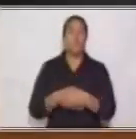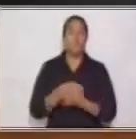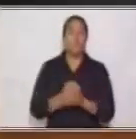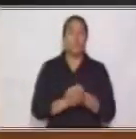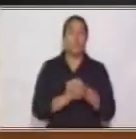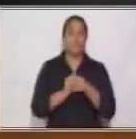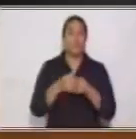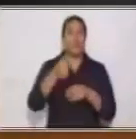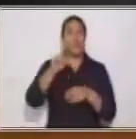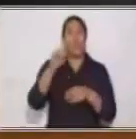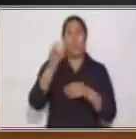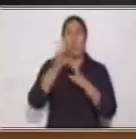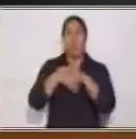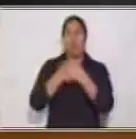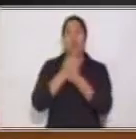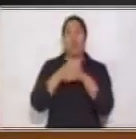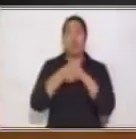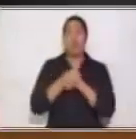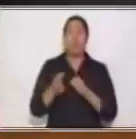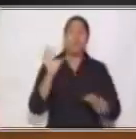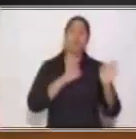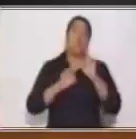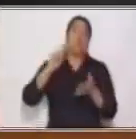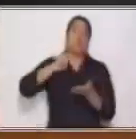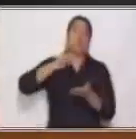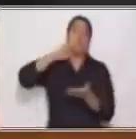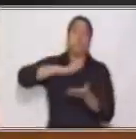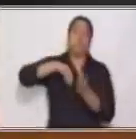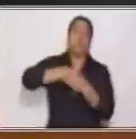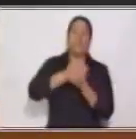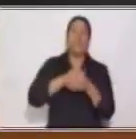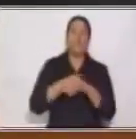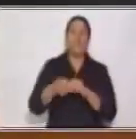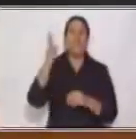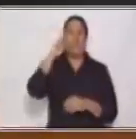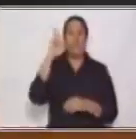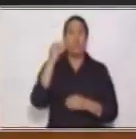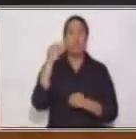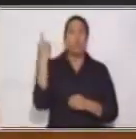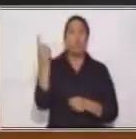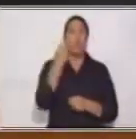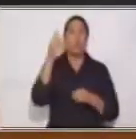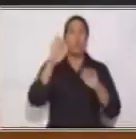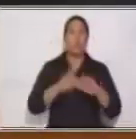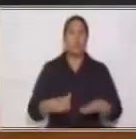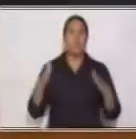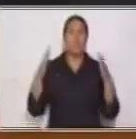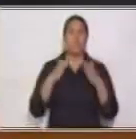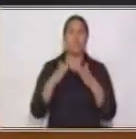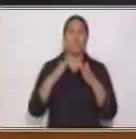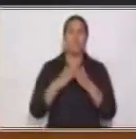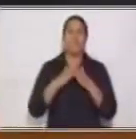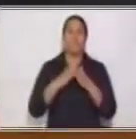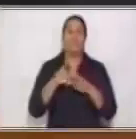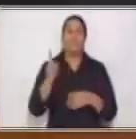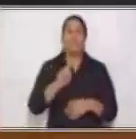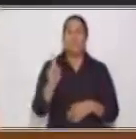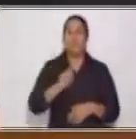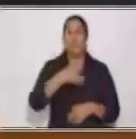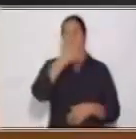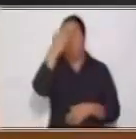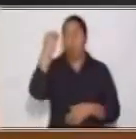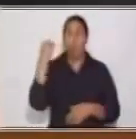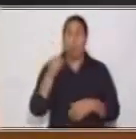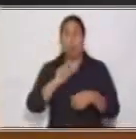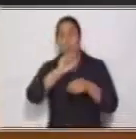manos con agua y jabón o utilizar gel. Recuerda que es muy importante quedarse en casa. Y no olvides